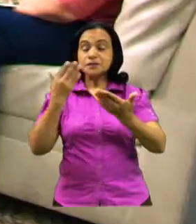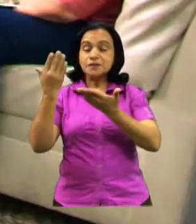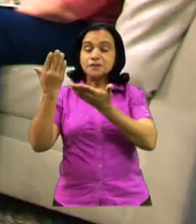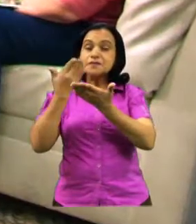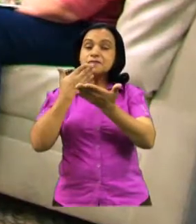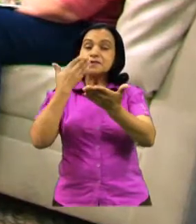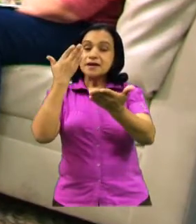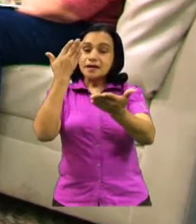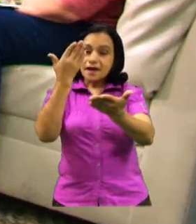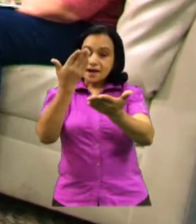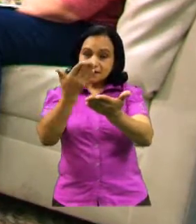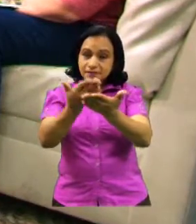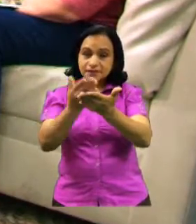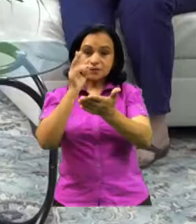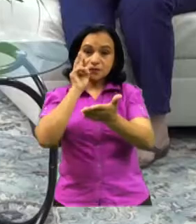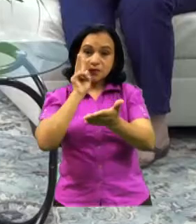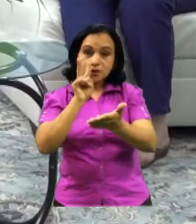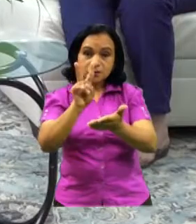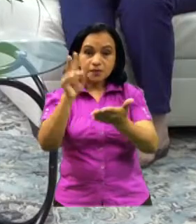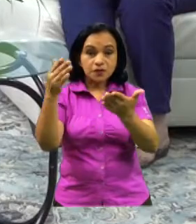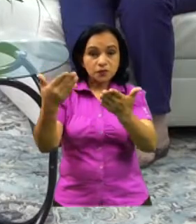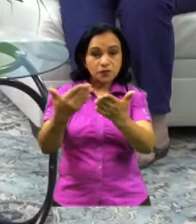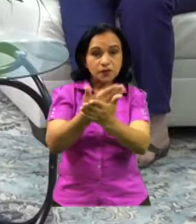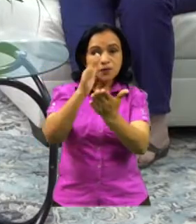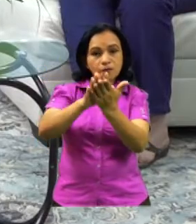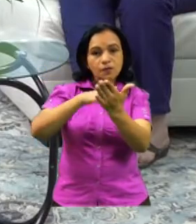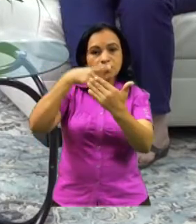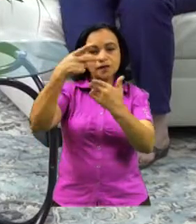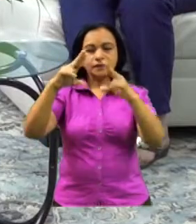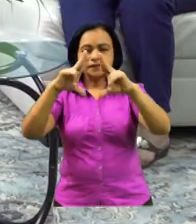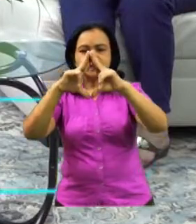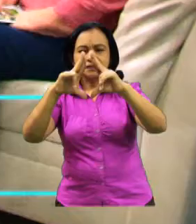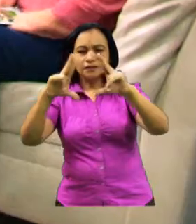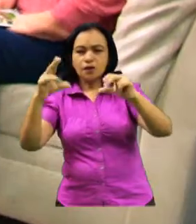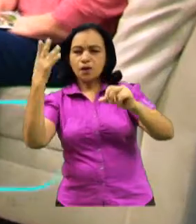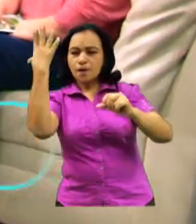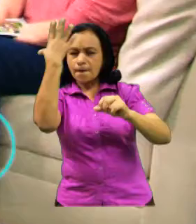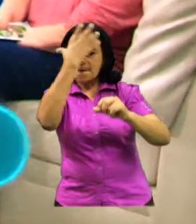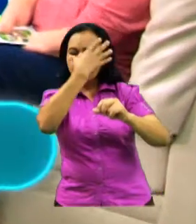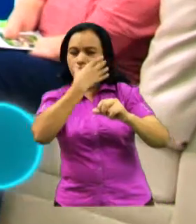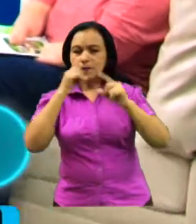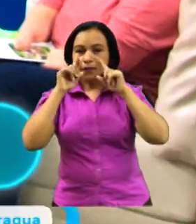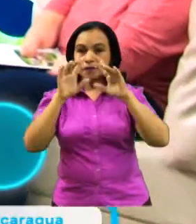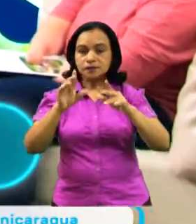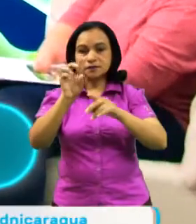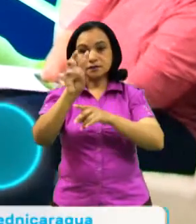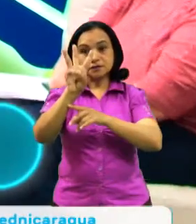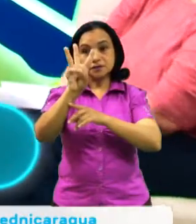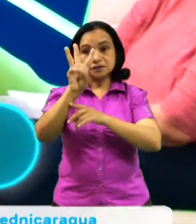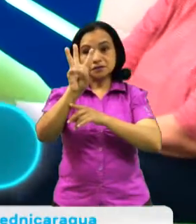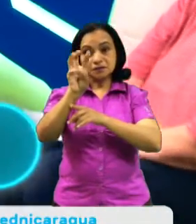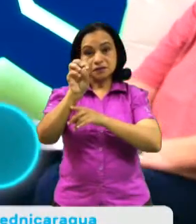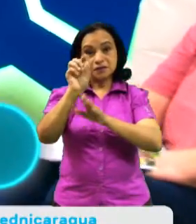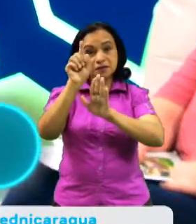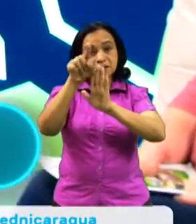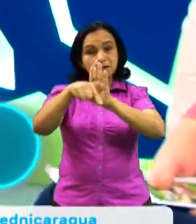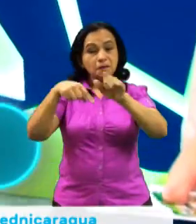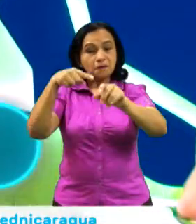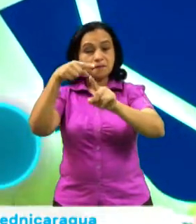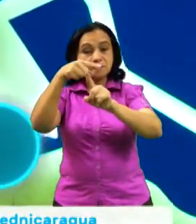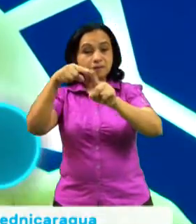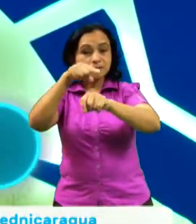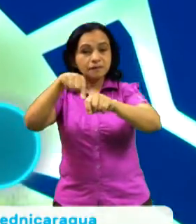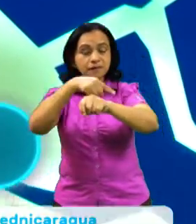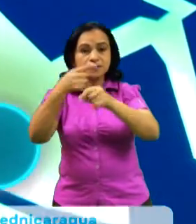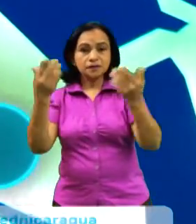Le damos las gracias por sintonizarnos en esta nueva edición de su programa Nicaragua Linda y Segura. 30 minutos en los que estaremos hablando acerca